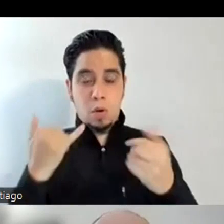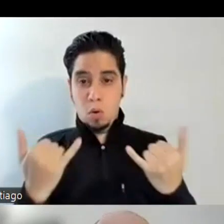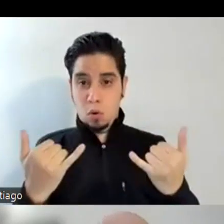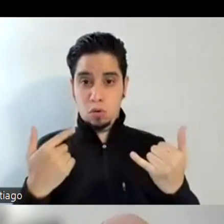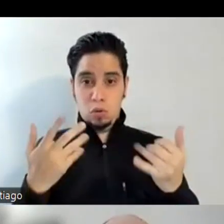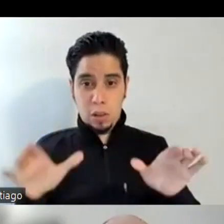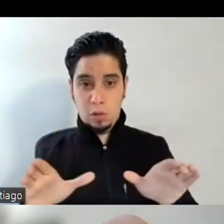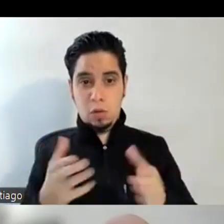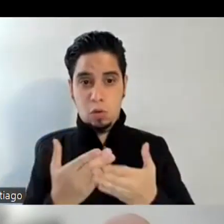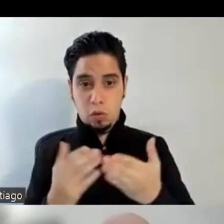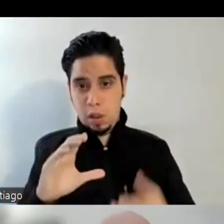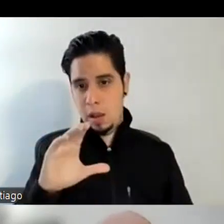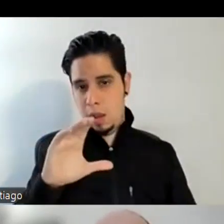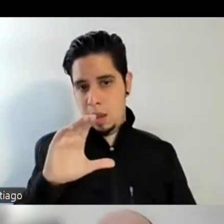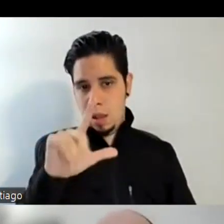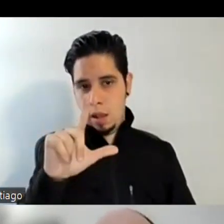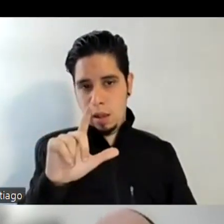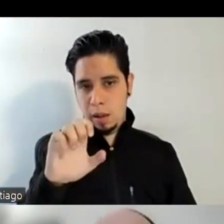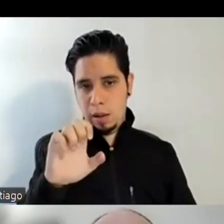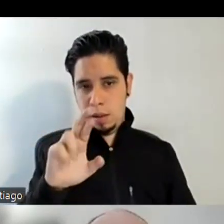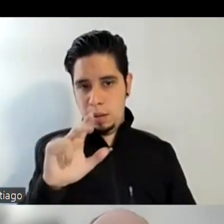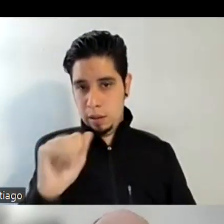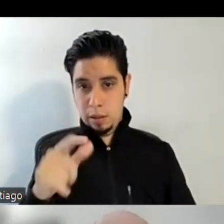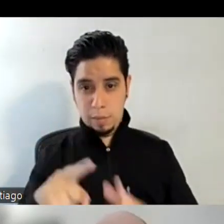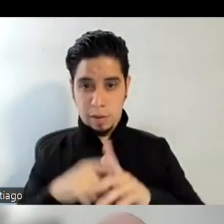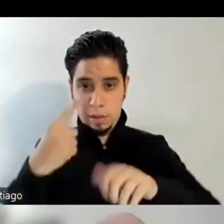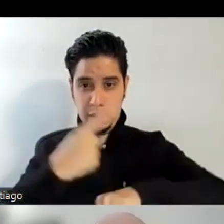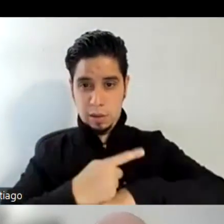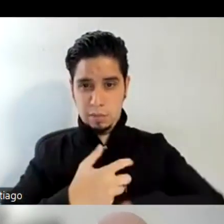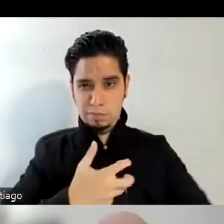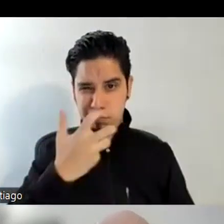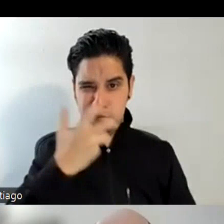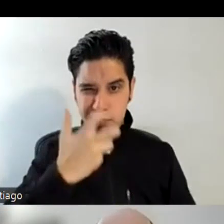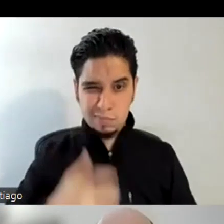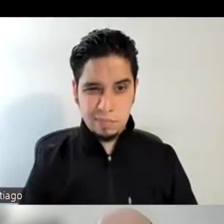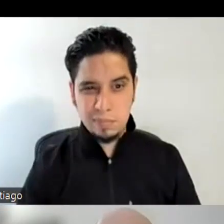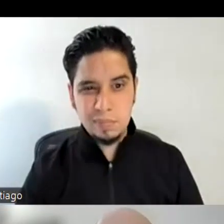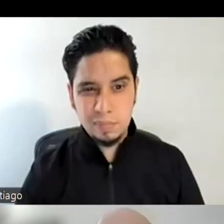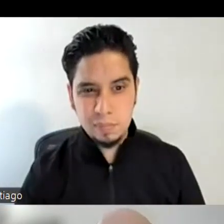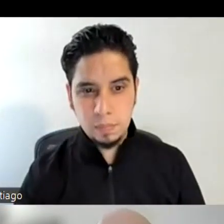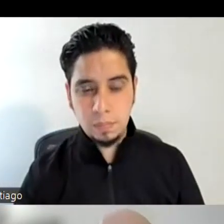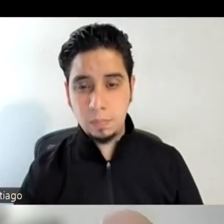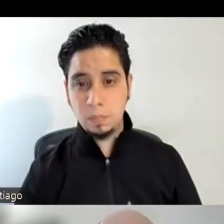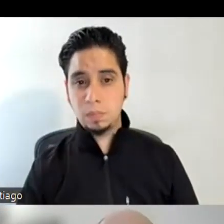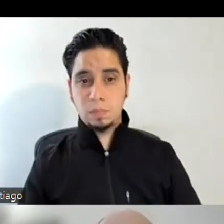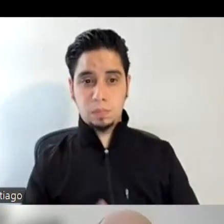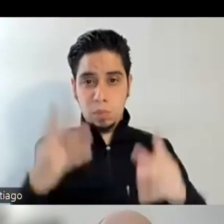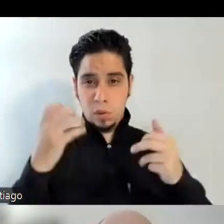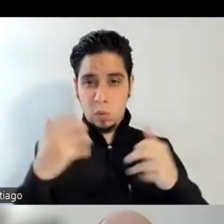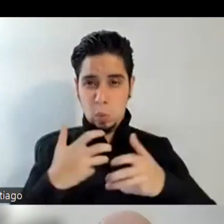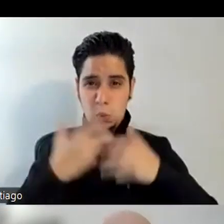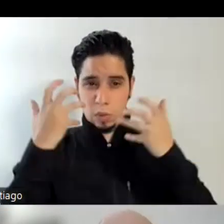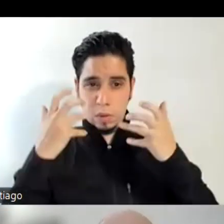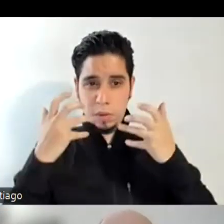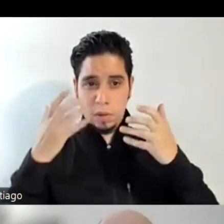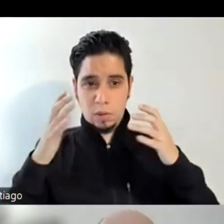clericales y comencé el día bastante molesto. De verdad. Dije, pero ¿por qué me estoy molestando si